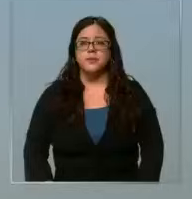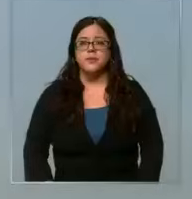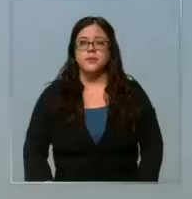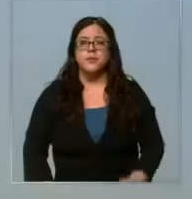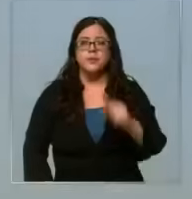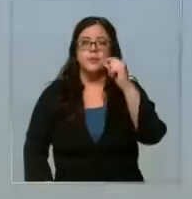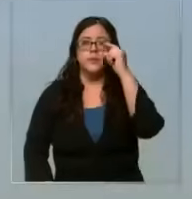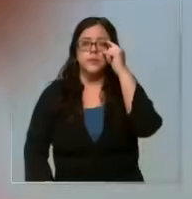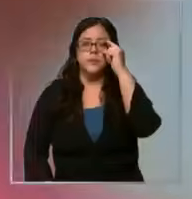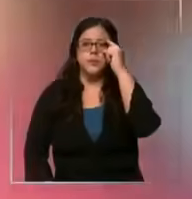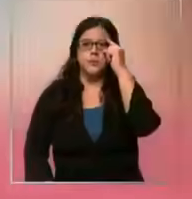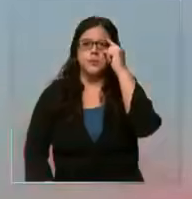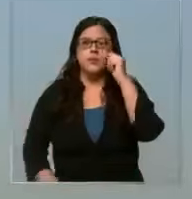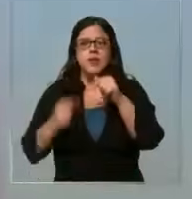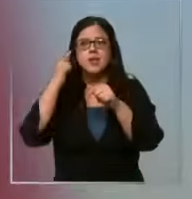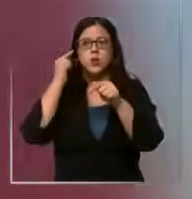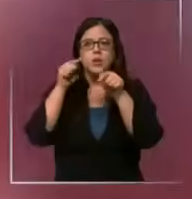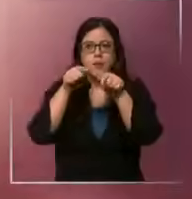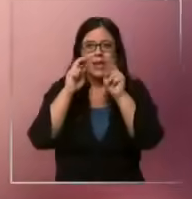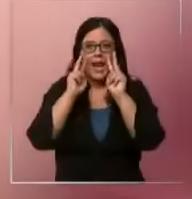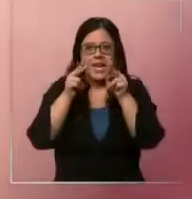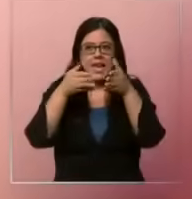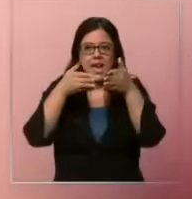menos? Por ahí en el Talbot es mi fiesta,